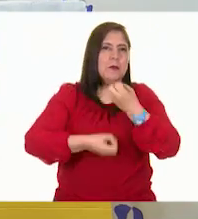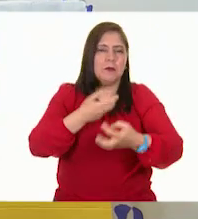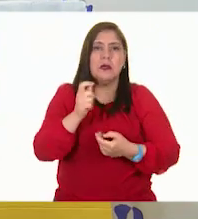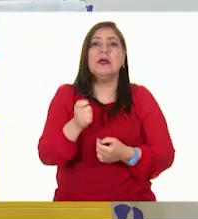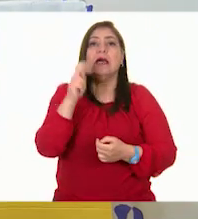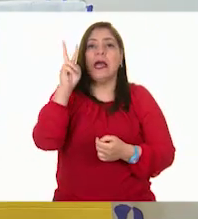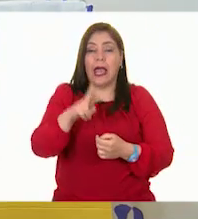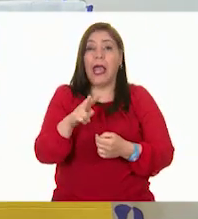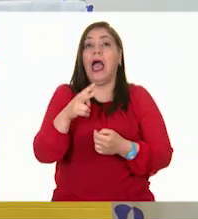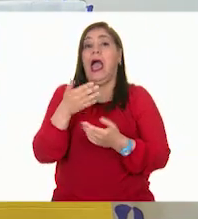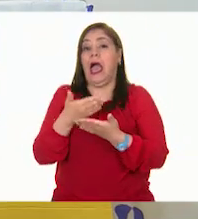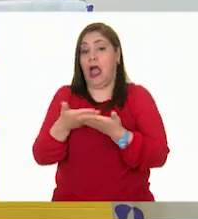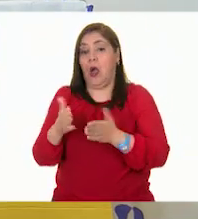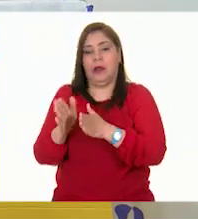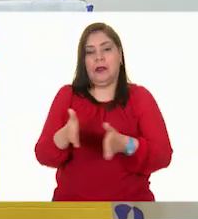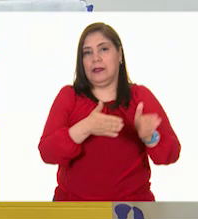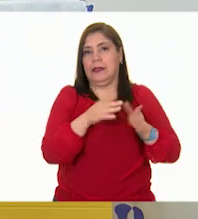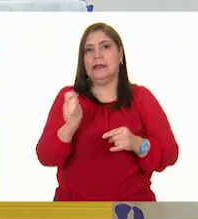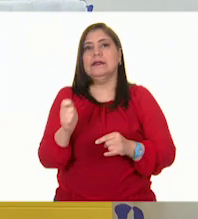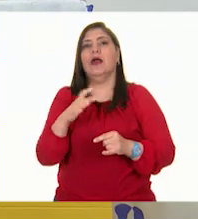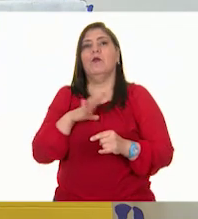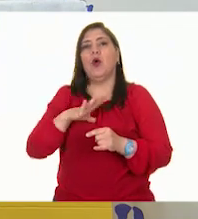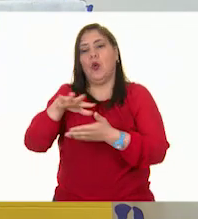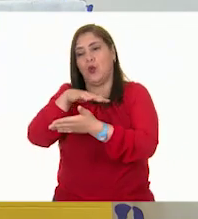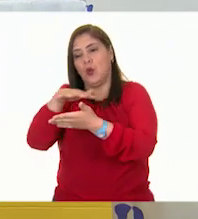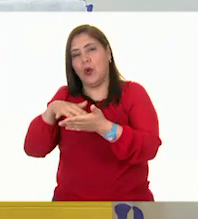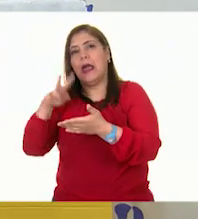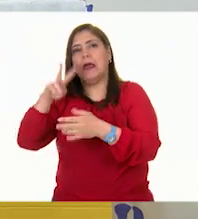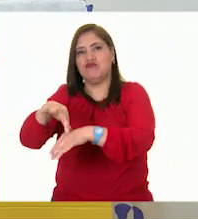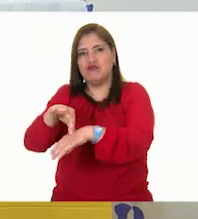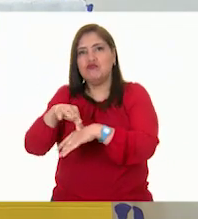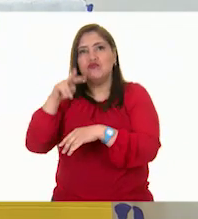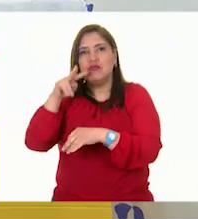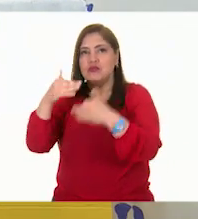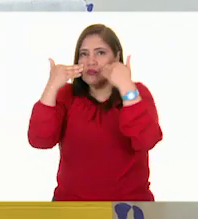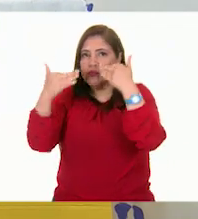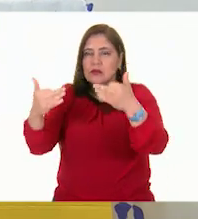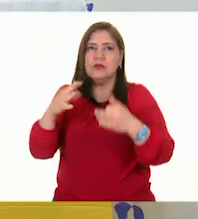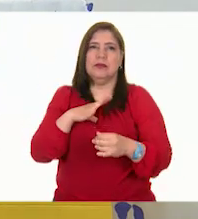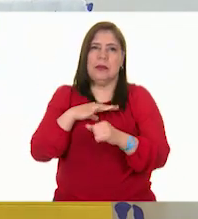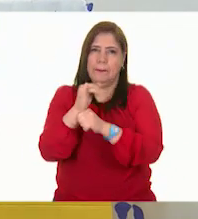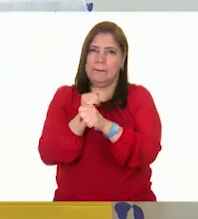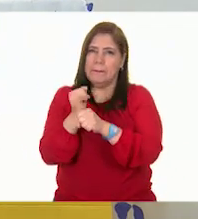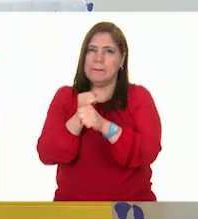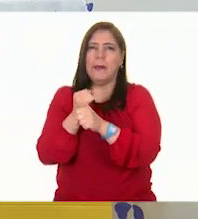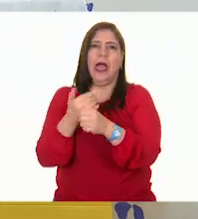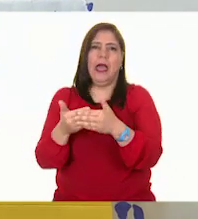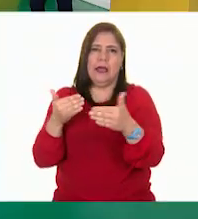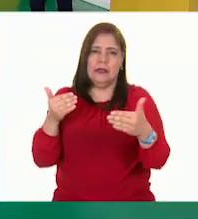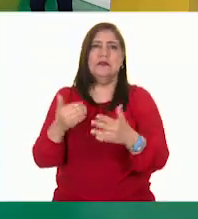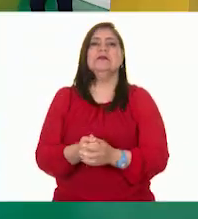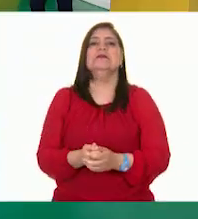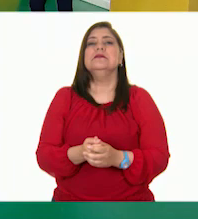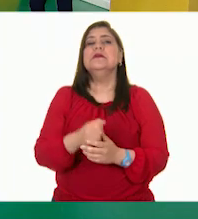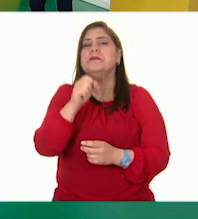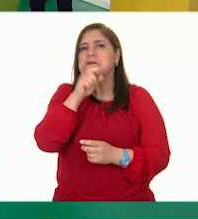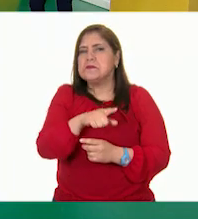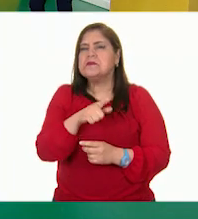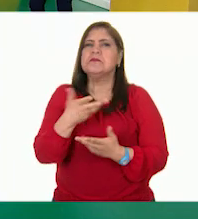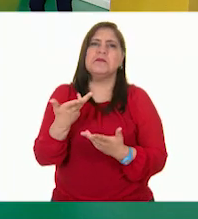hechos reales y datos reales, precisos, ¿verdad? Y vamos a hablar sobre una temática